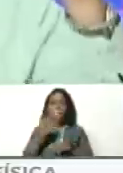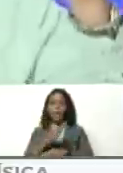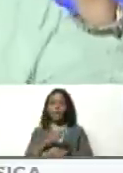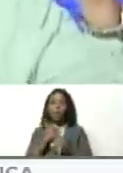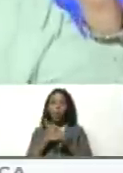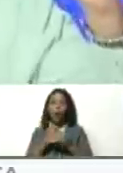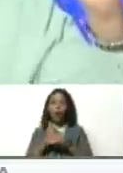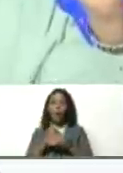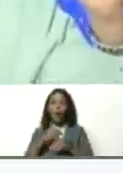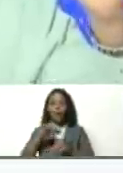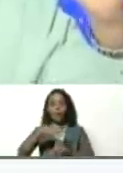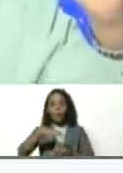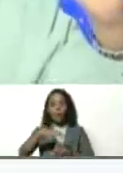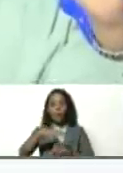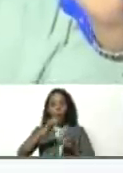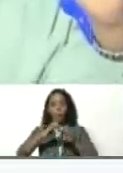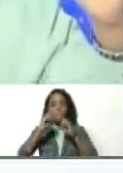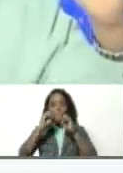luces.